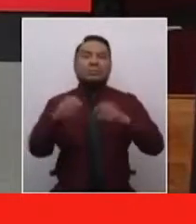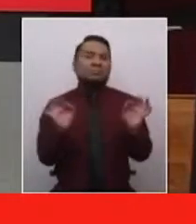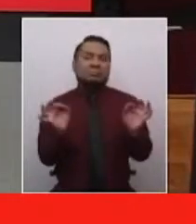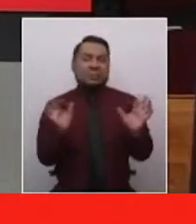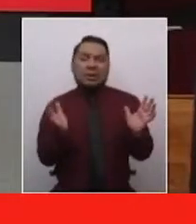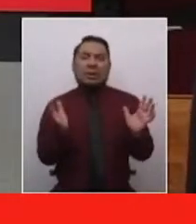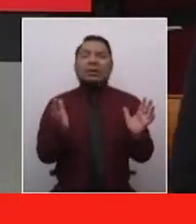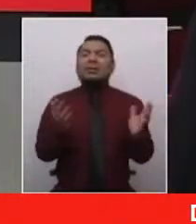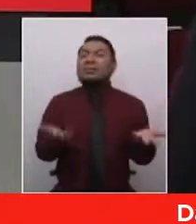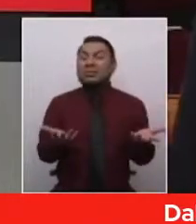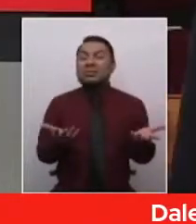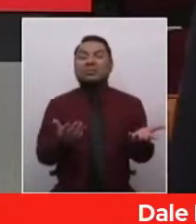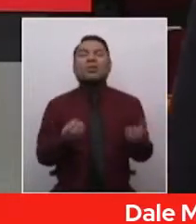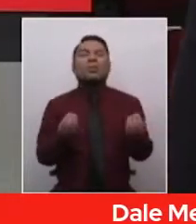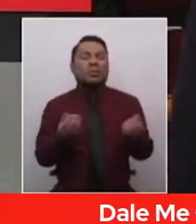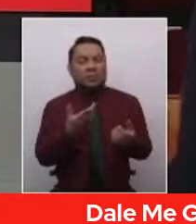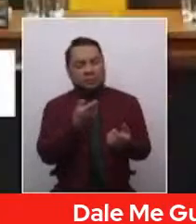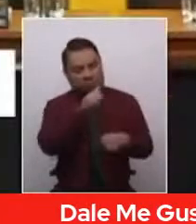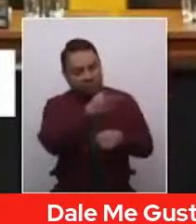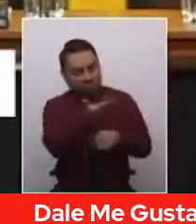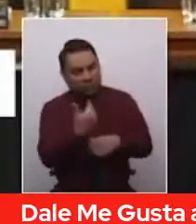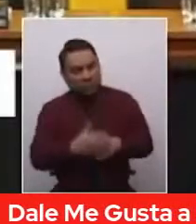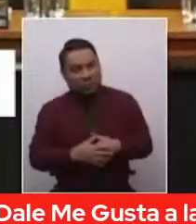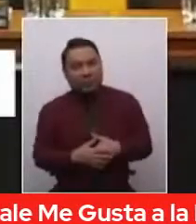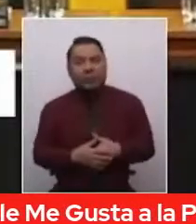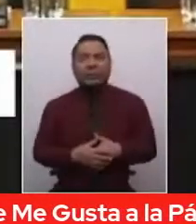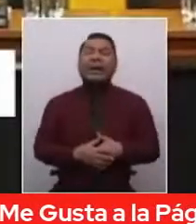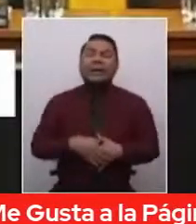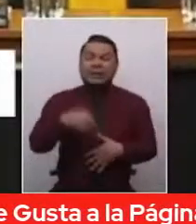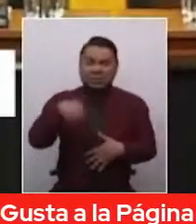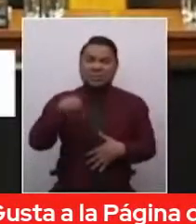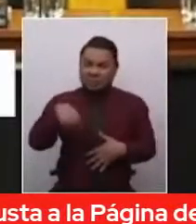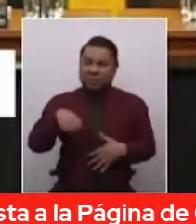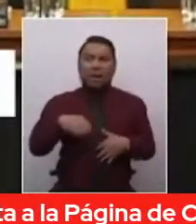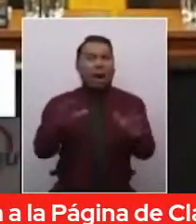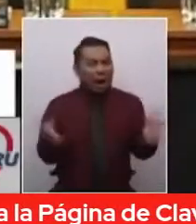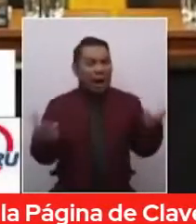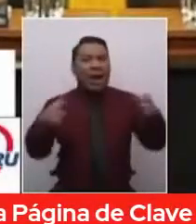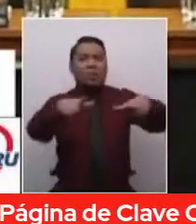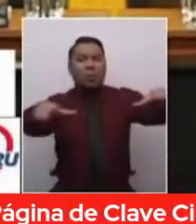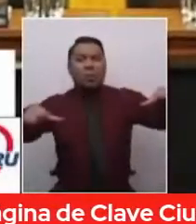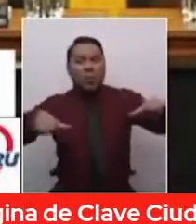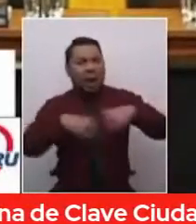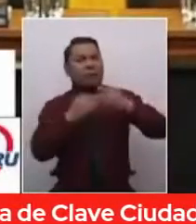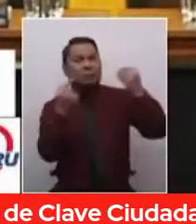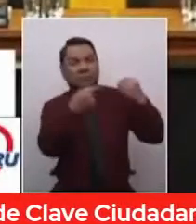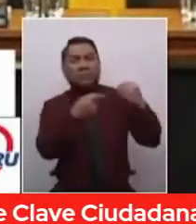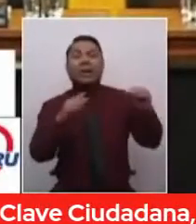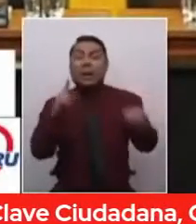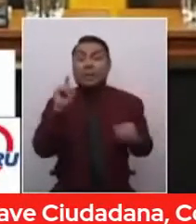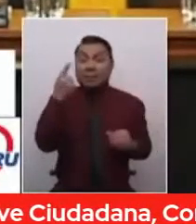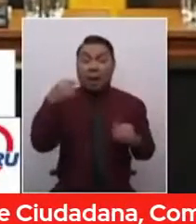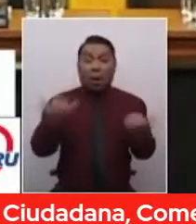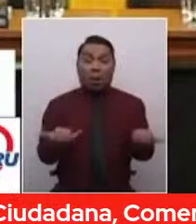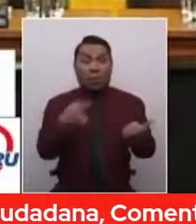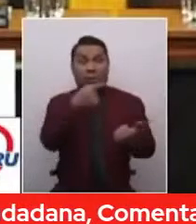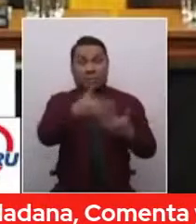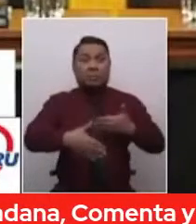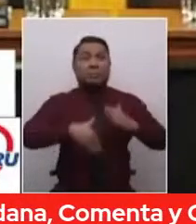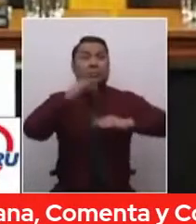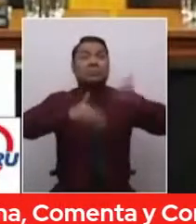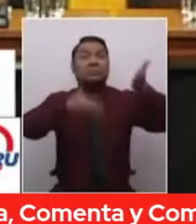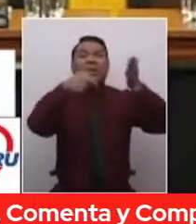ciudad. Tiene un minuto. Así es, hay muchísimos espacios. Primero, ya hay galerías que hoy actualmente no están